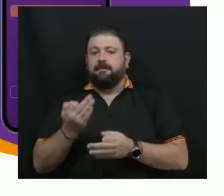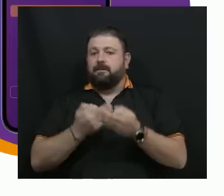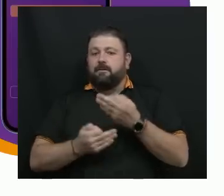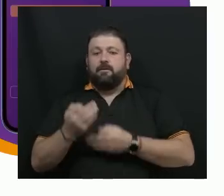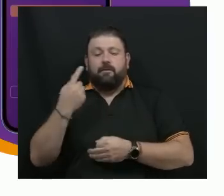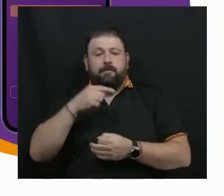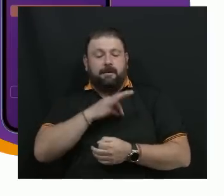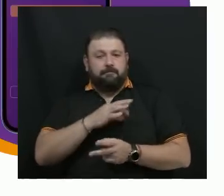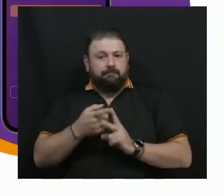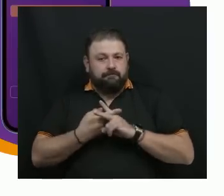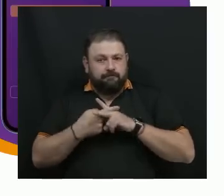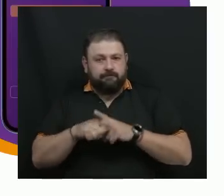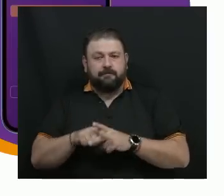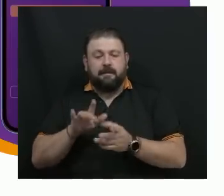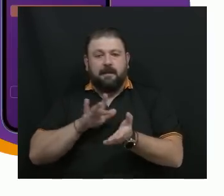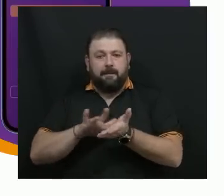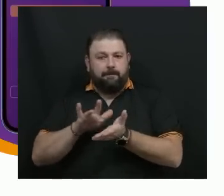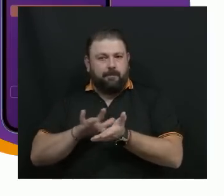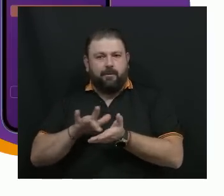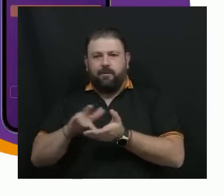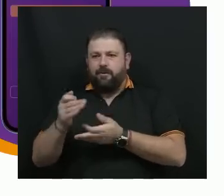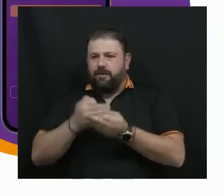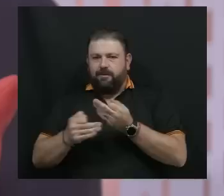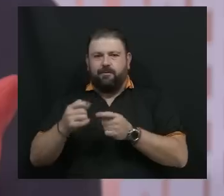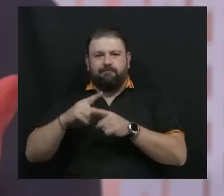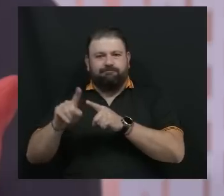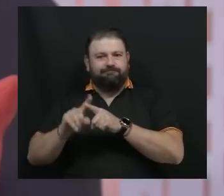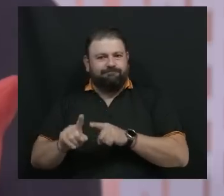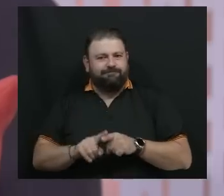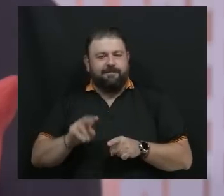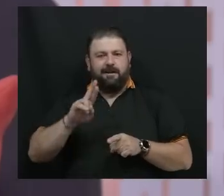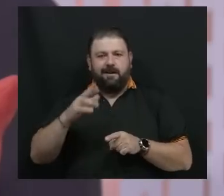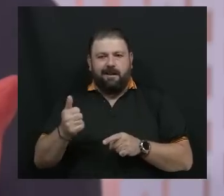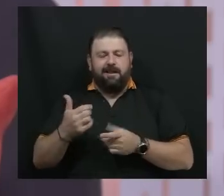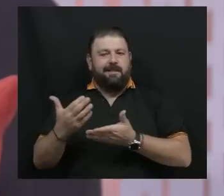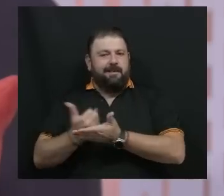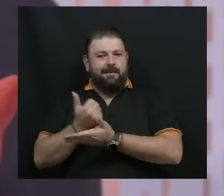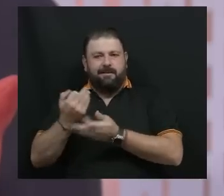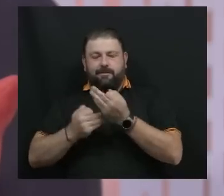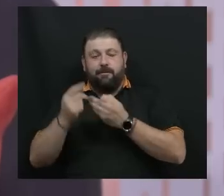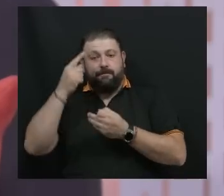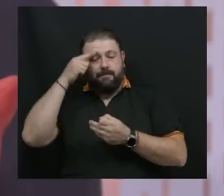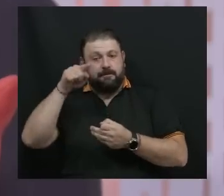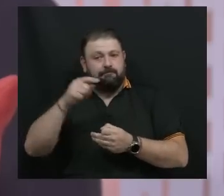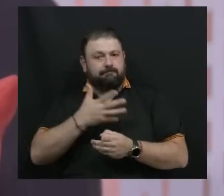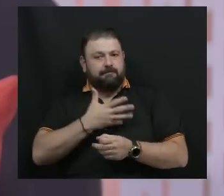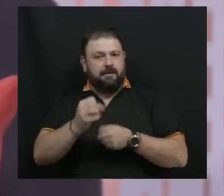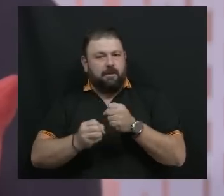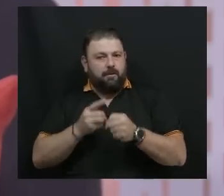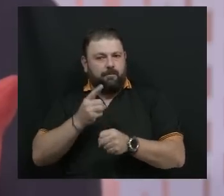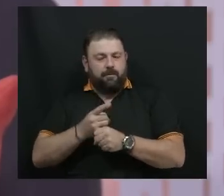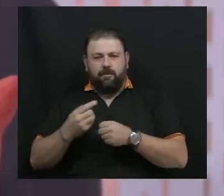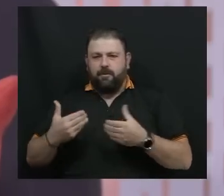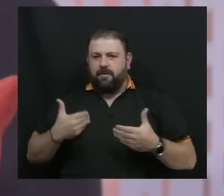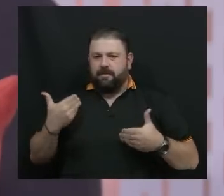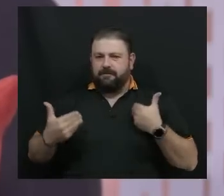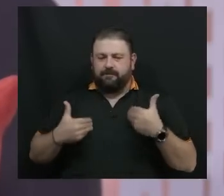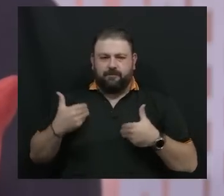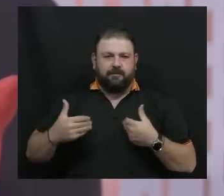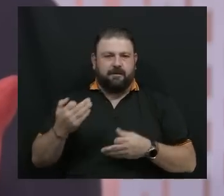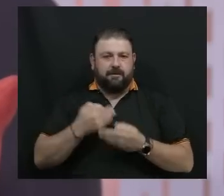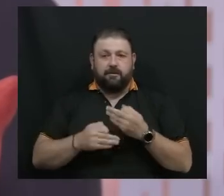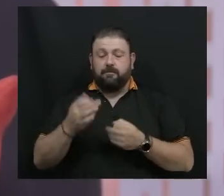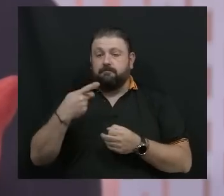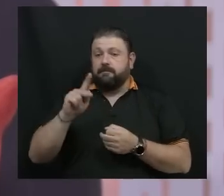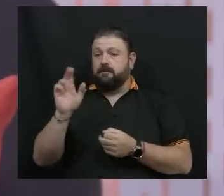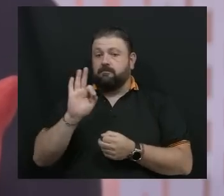recapitulemos cierre, el apoyo en rally con la noche adicional, que bueno, vas a tener la oportunidad de disfrutar el destino, y si no